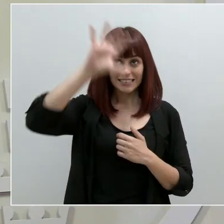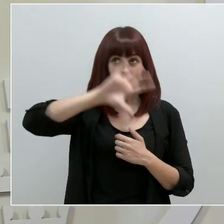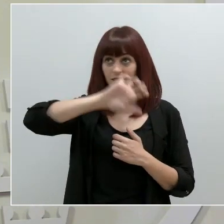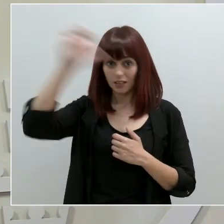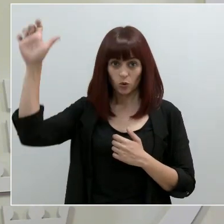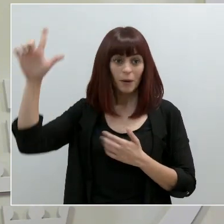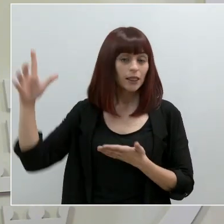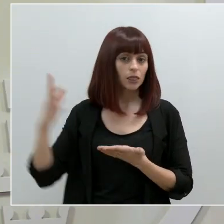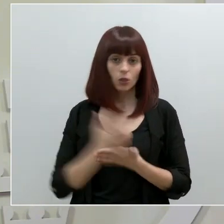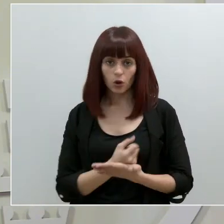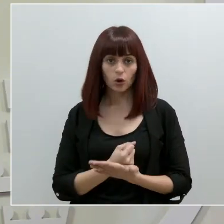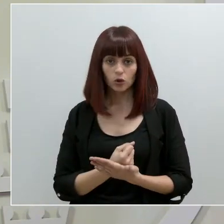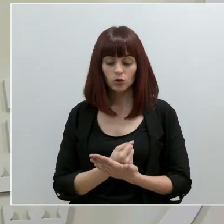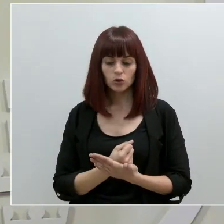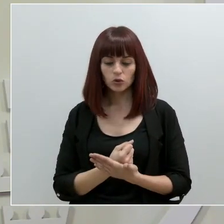occidentales